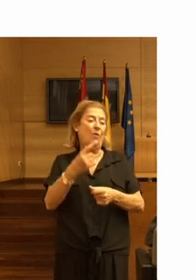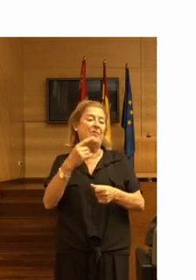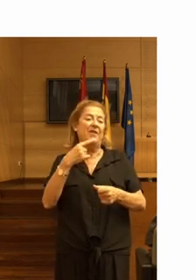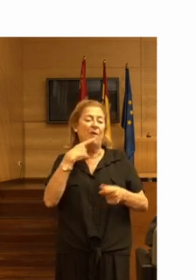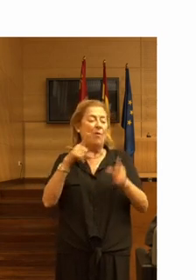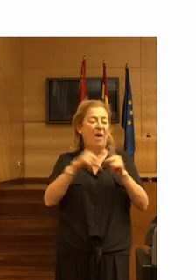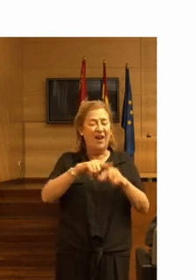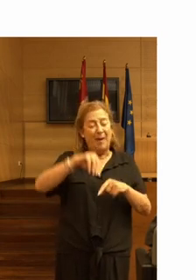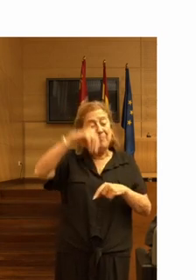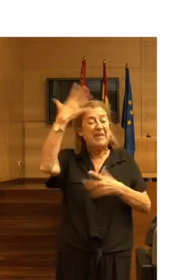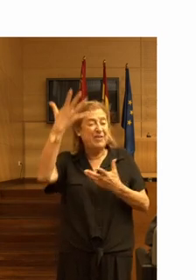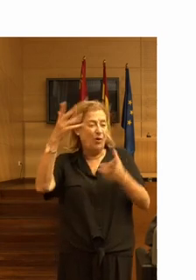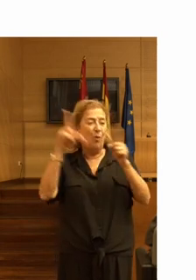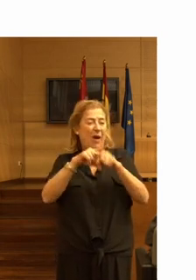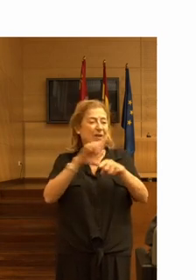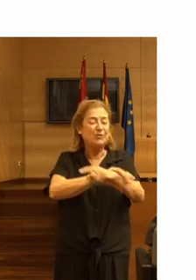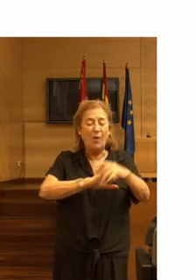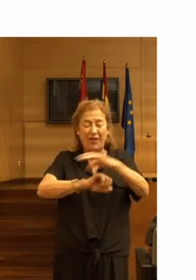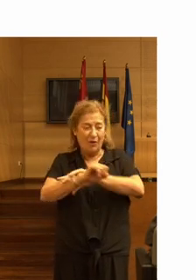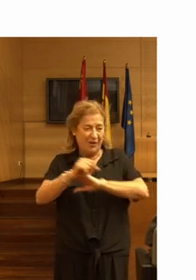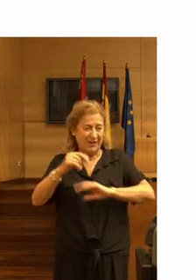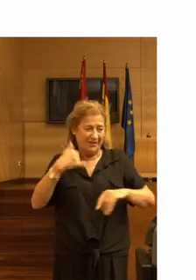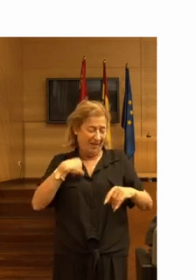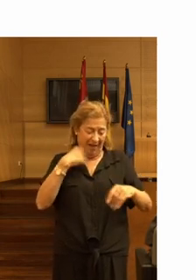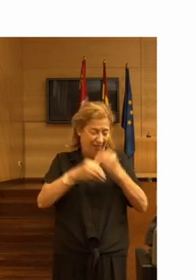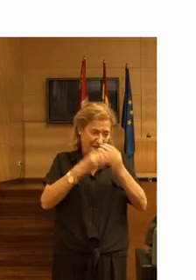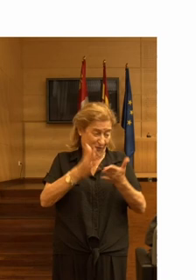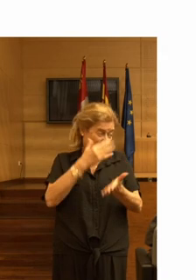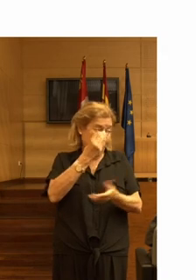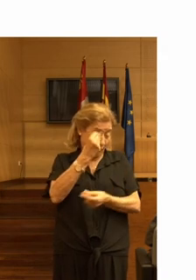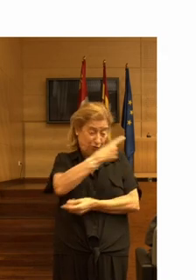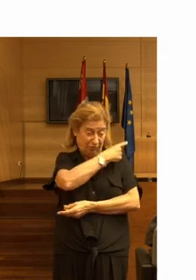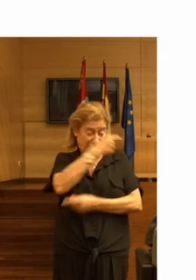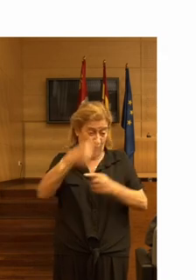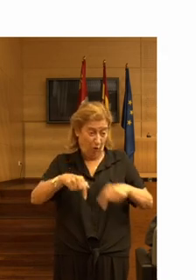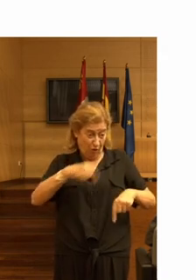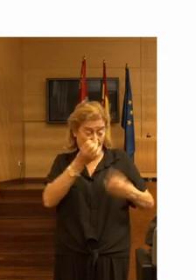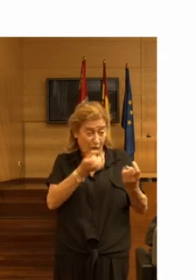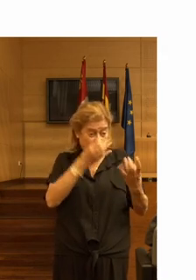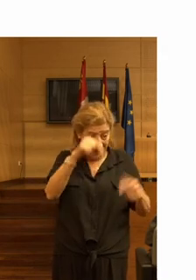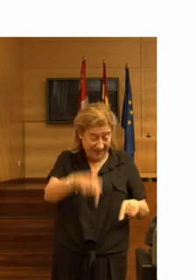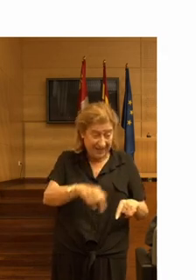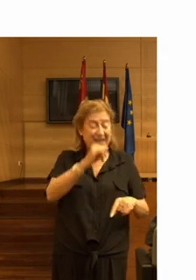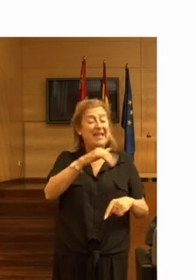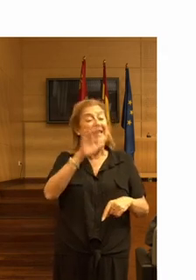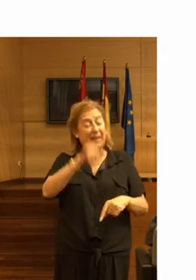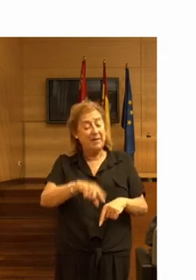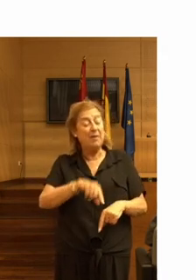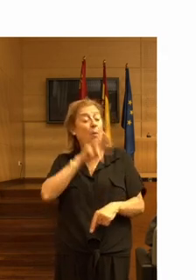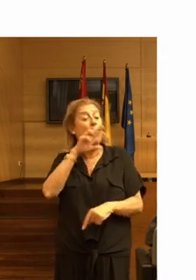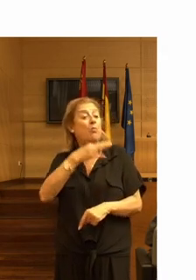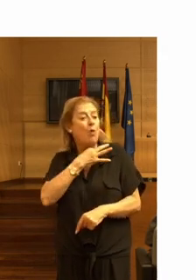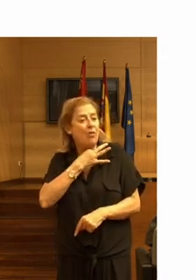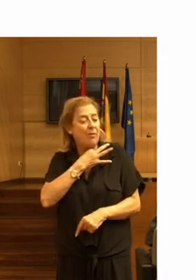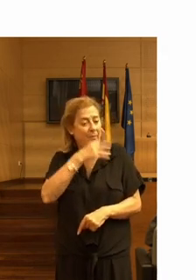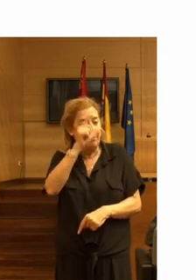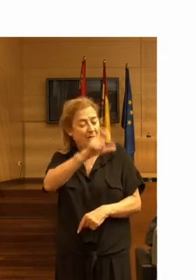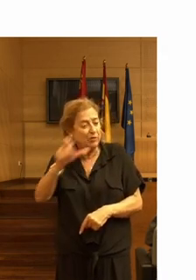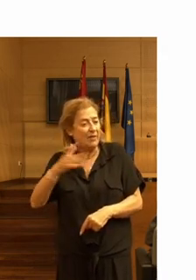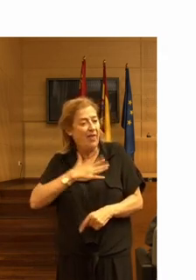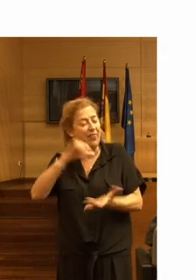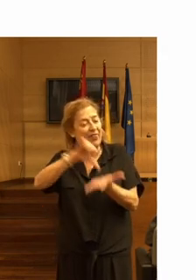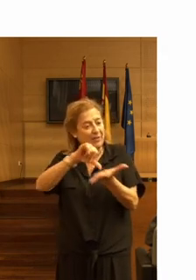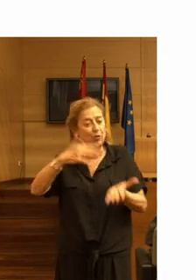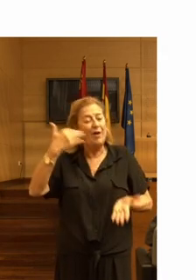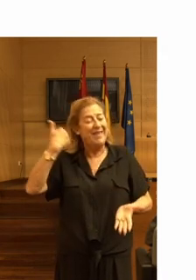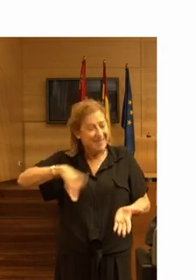grandes mitos en relación con las sujeciones, muchos de ellos han sido mencionados hoy aquí. Y por otro lado, testimonios de centros